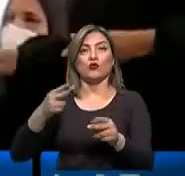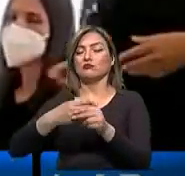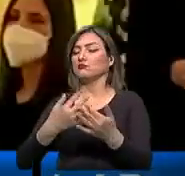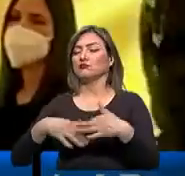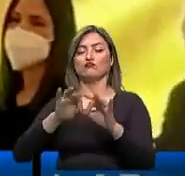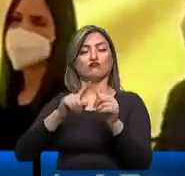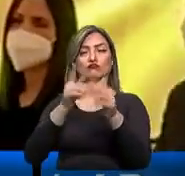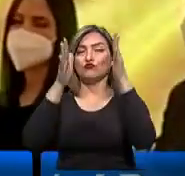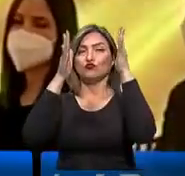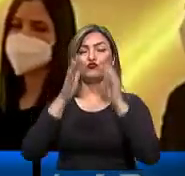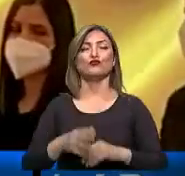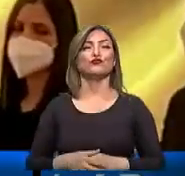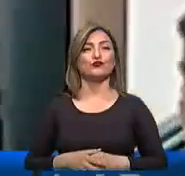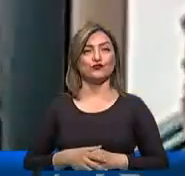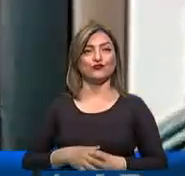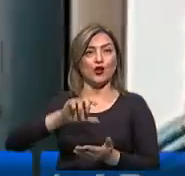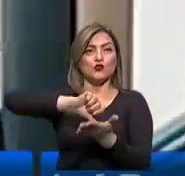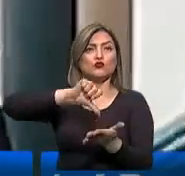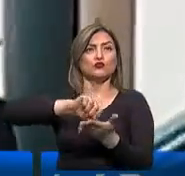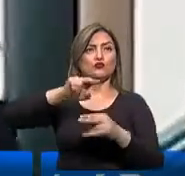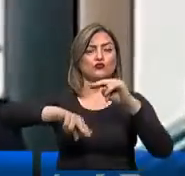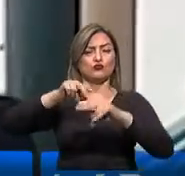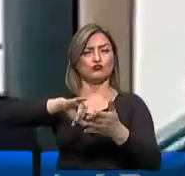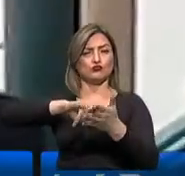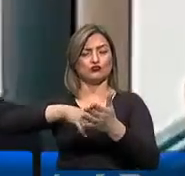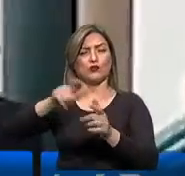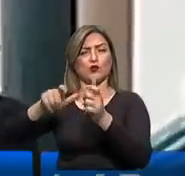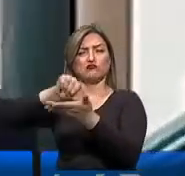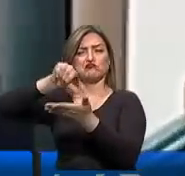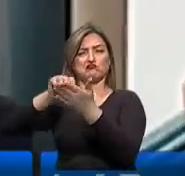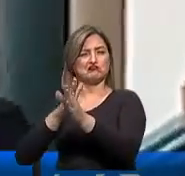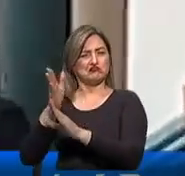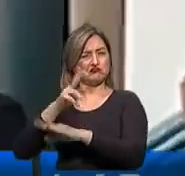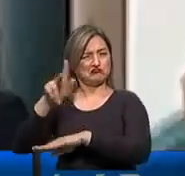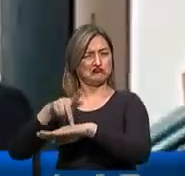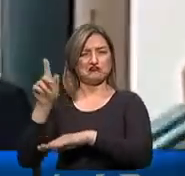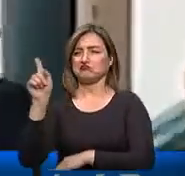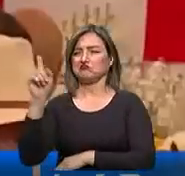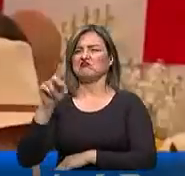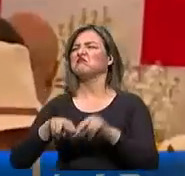ciudadanos. Las ciudades no la construyen los arquitectos ni los urbanistas.